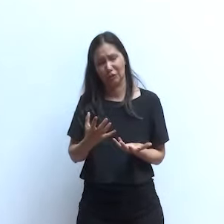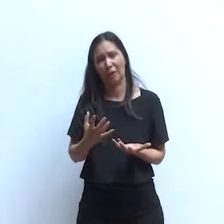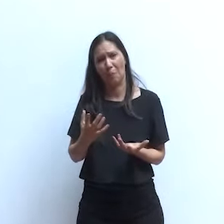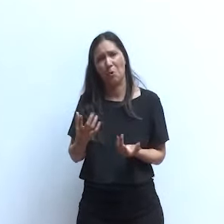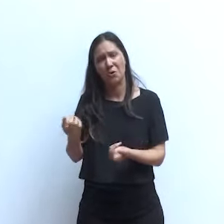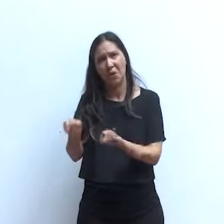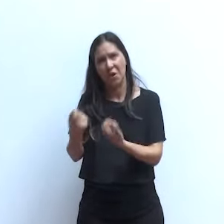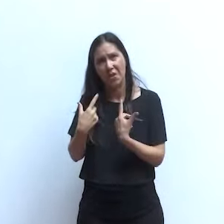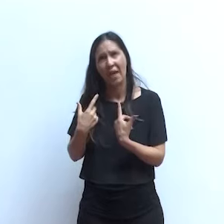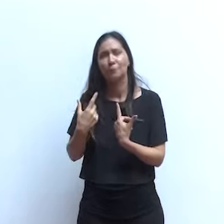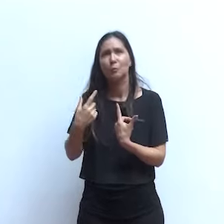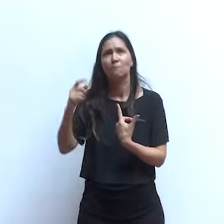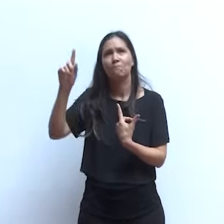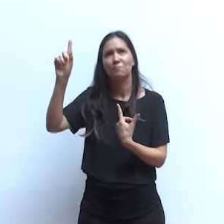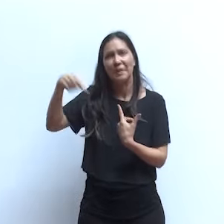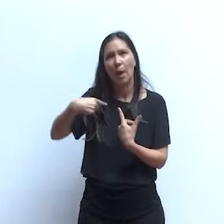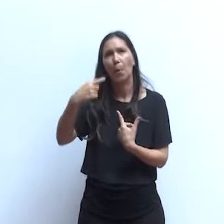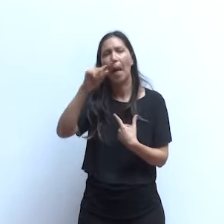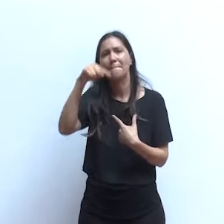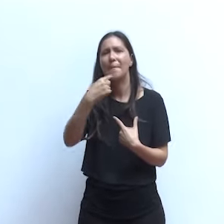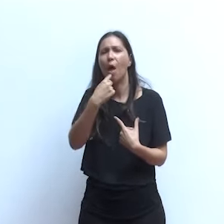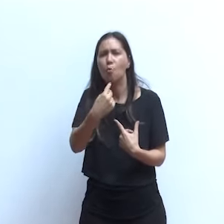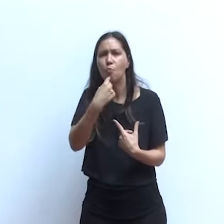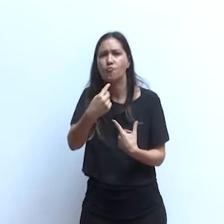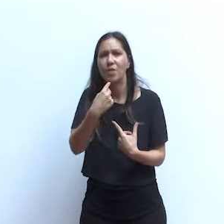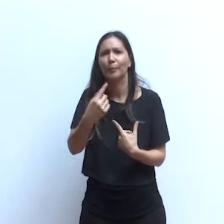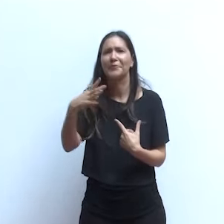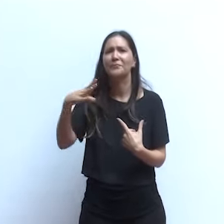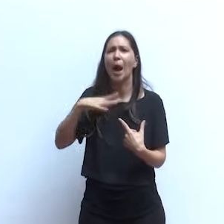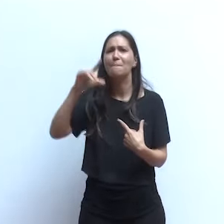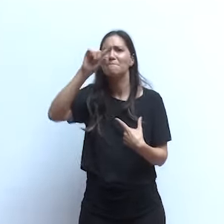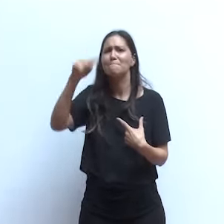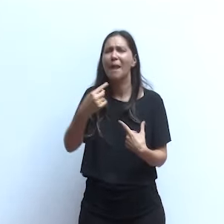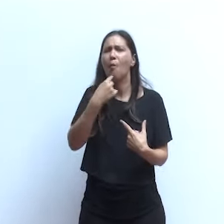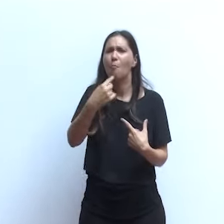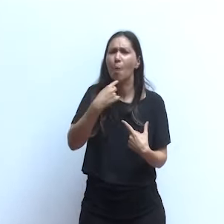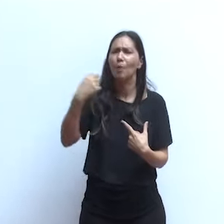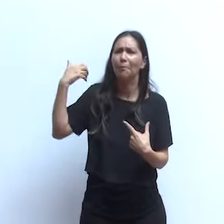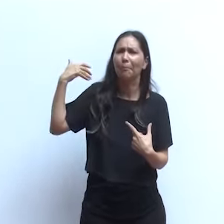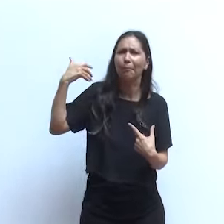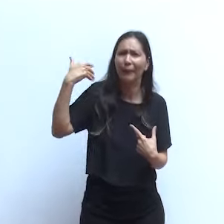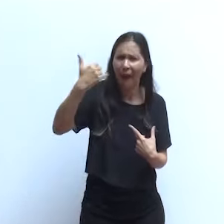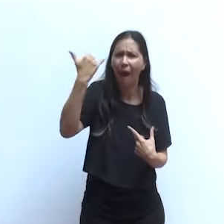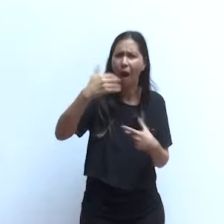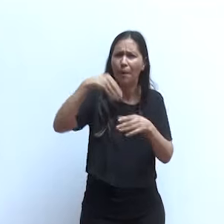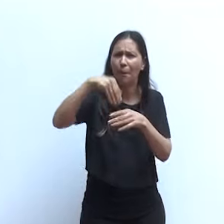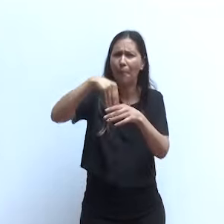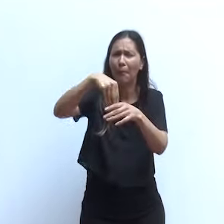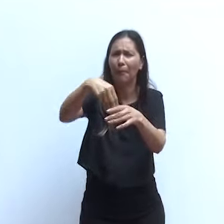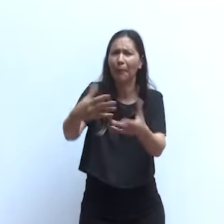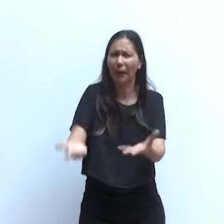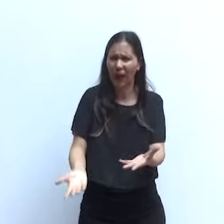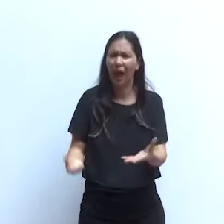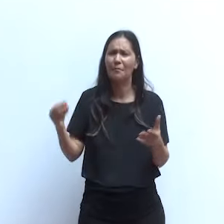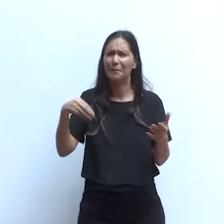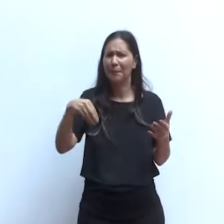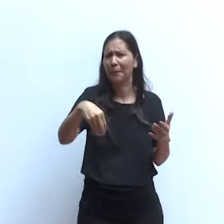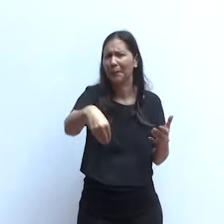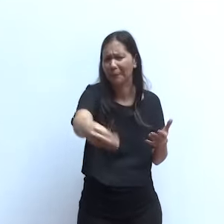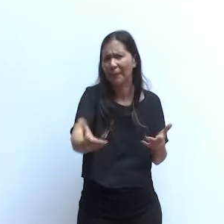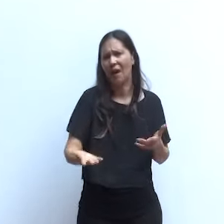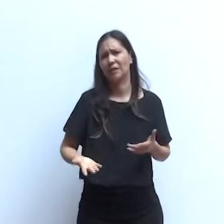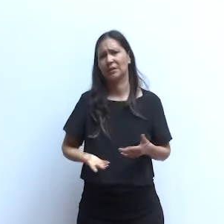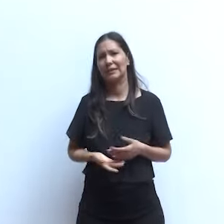que fueron quedando en el tintero también no el otro día le decía a Javier que que que le parca el libro y le dije mira no no paré de pelearme